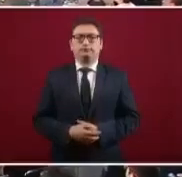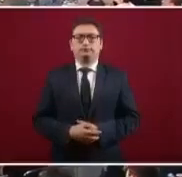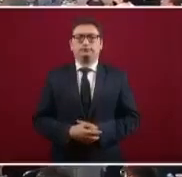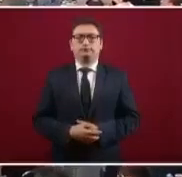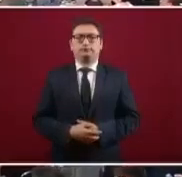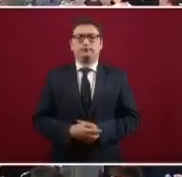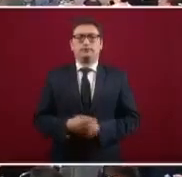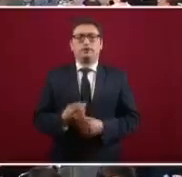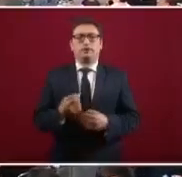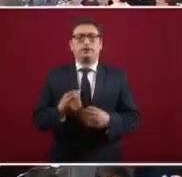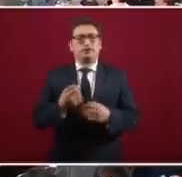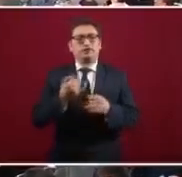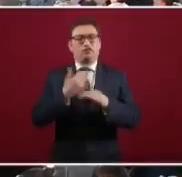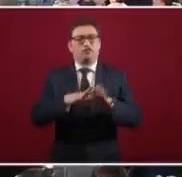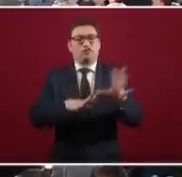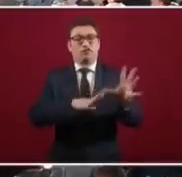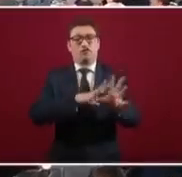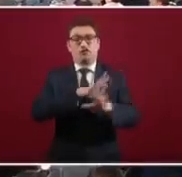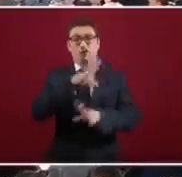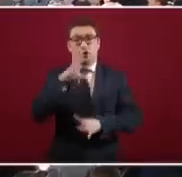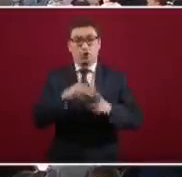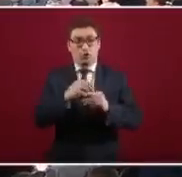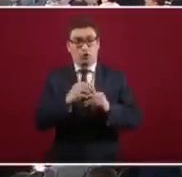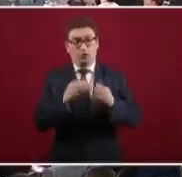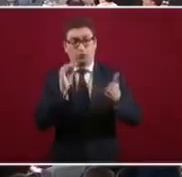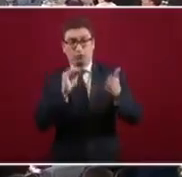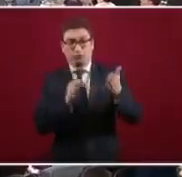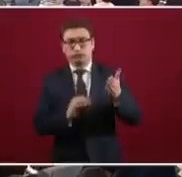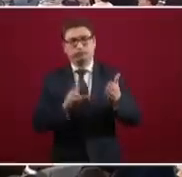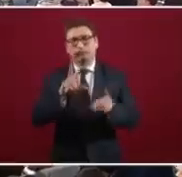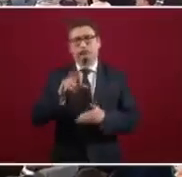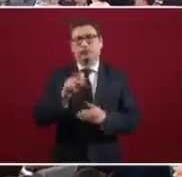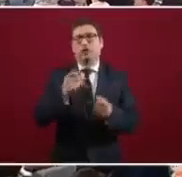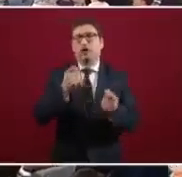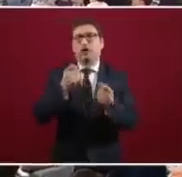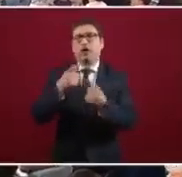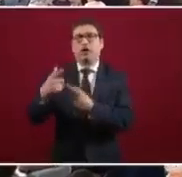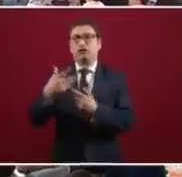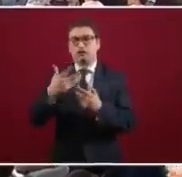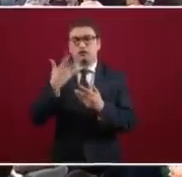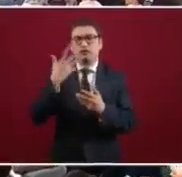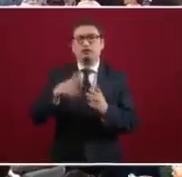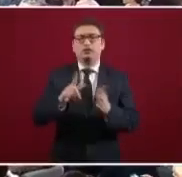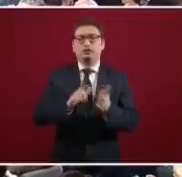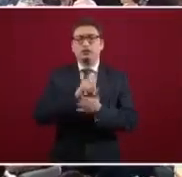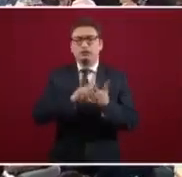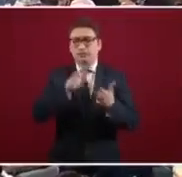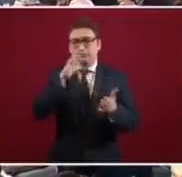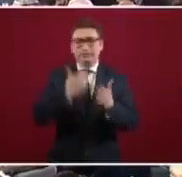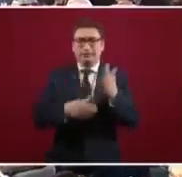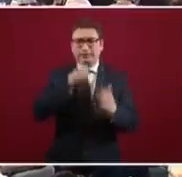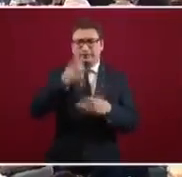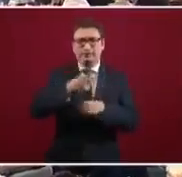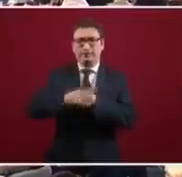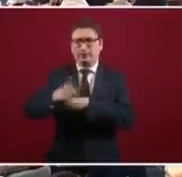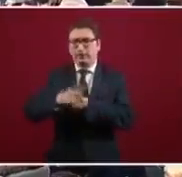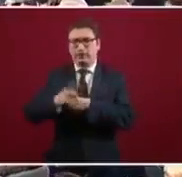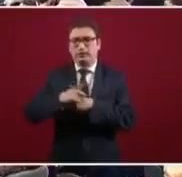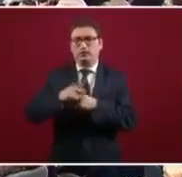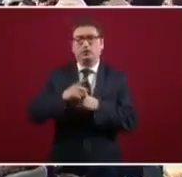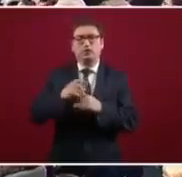reportando todos los de leeds en algunos casos si